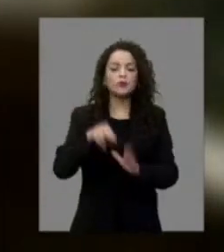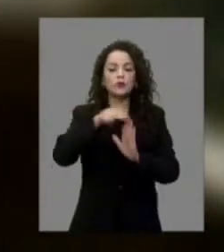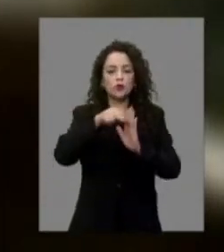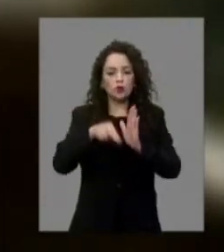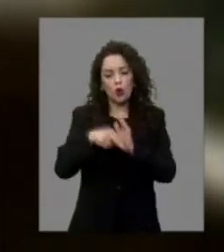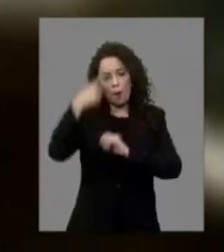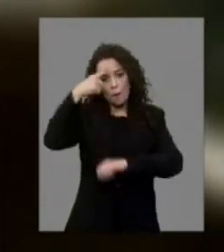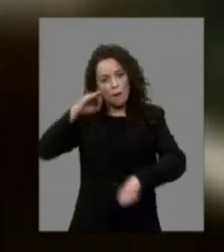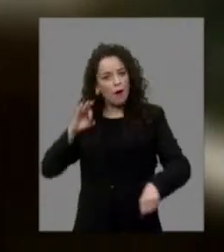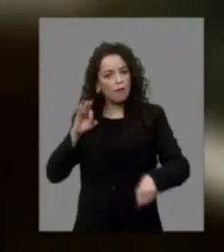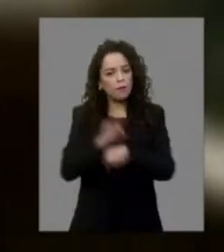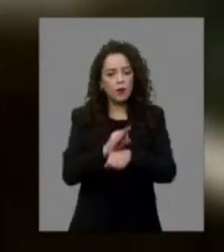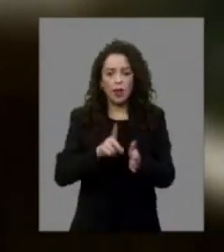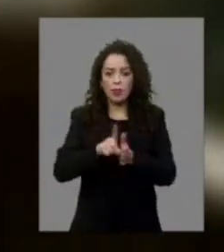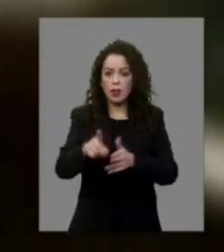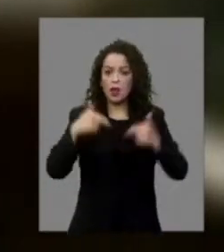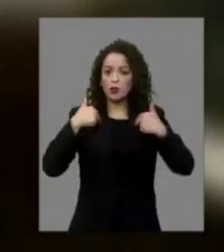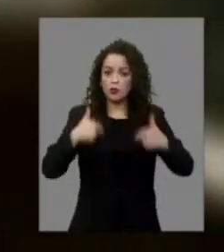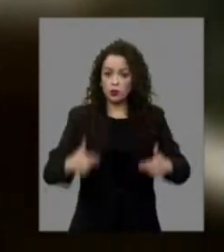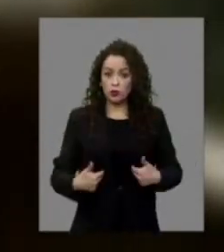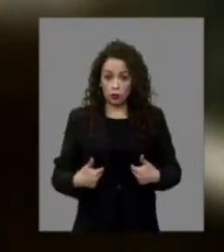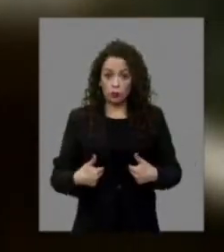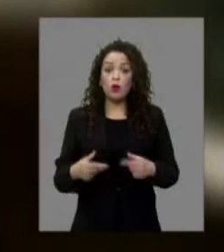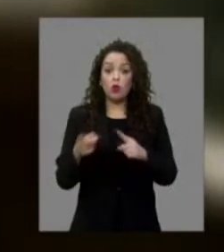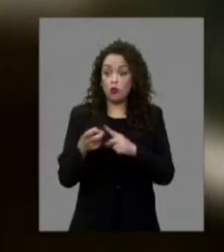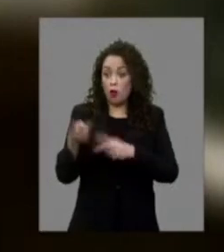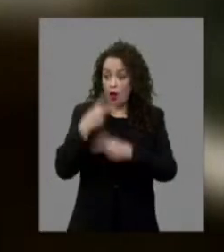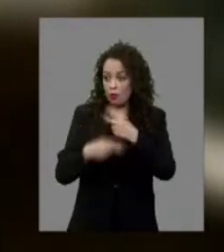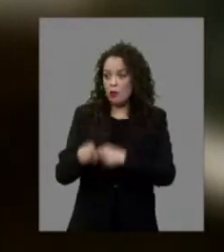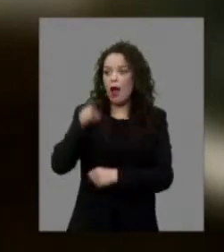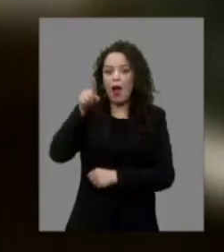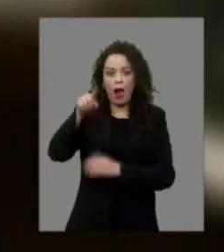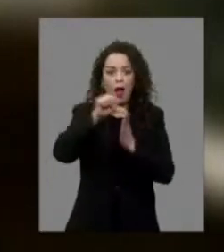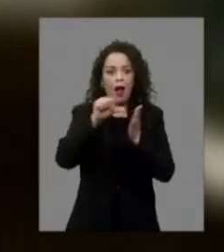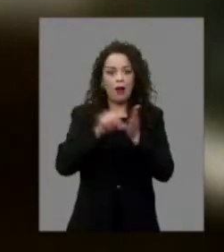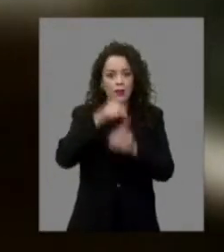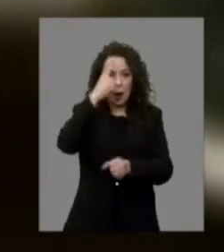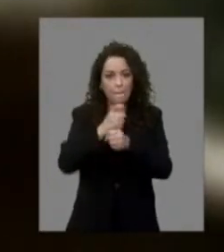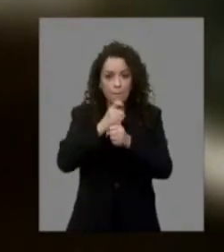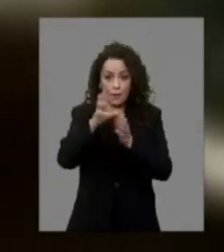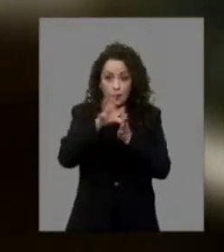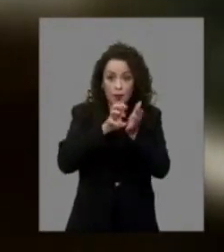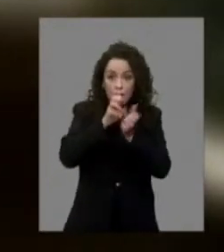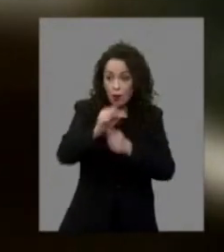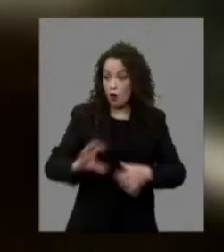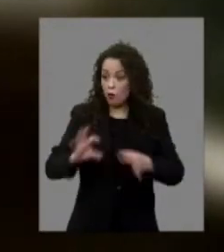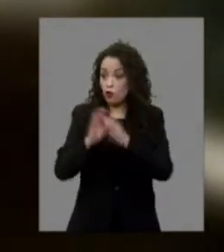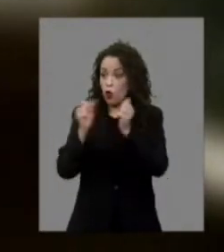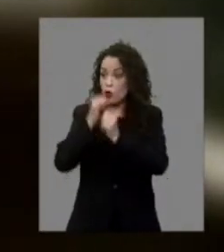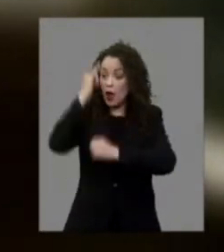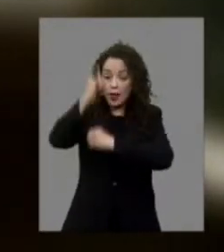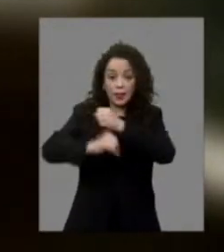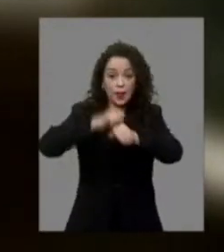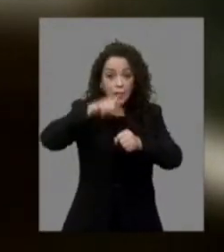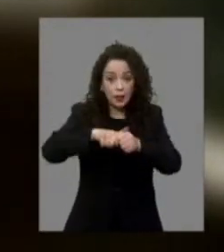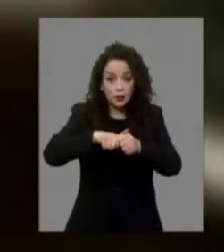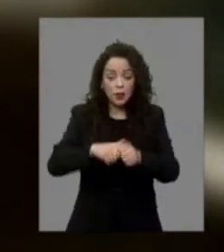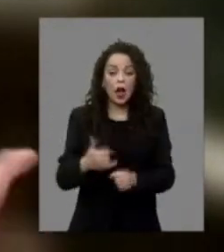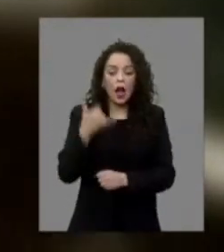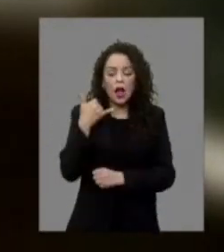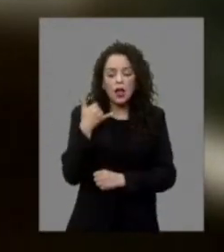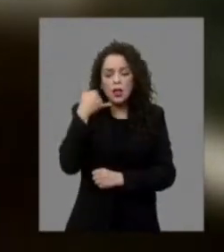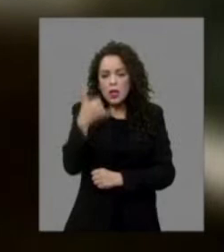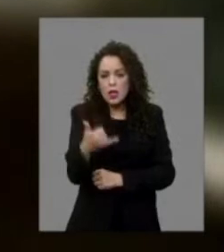derechos humanos de fuente internacional al artículo primero constitucional, y con la conformación de lo